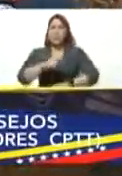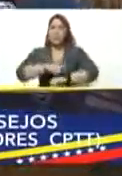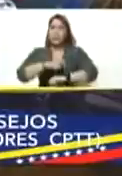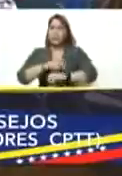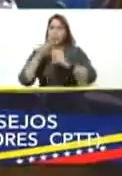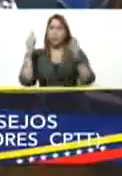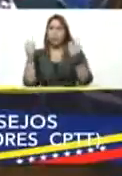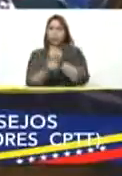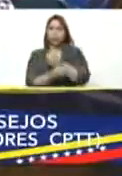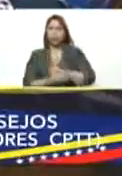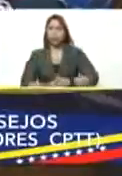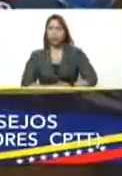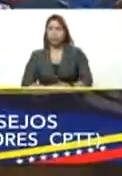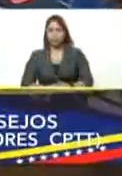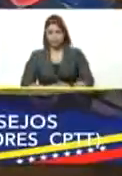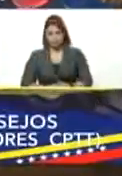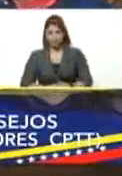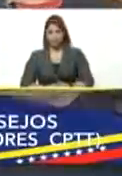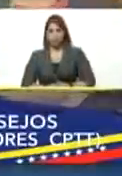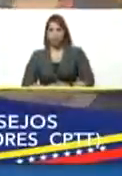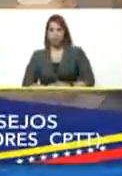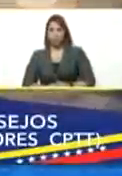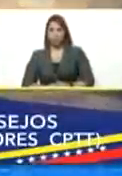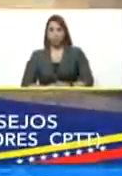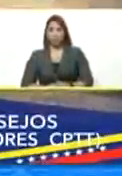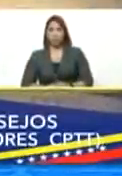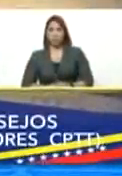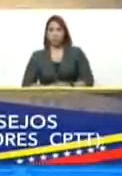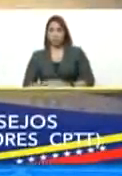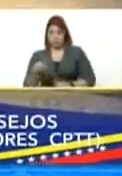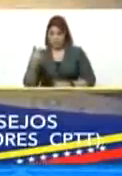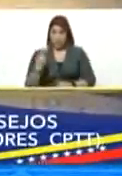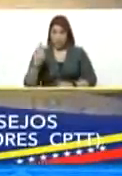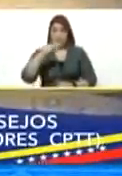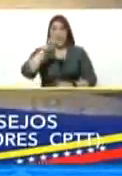pasa. Jacobo, nos vamos poniendo viejos.